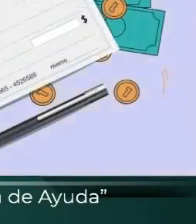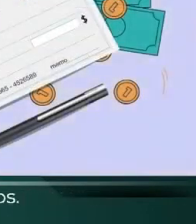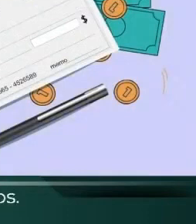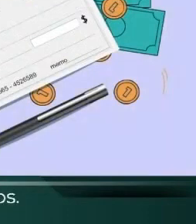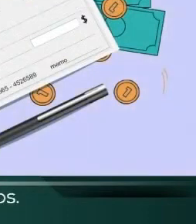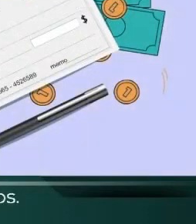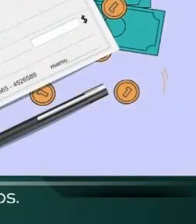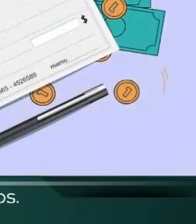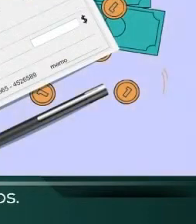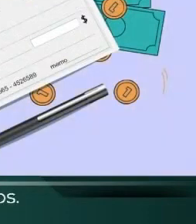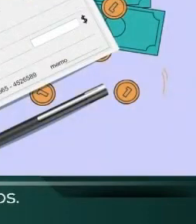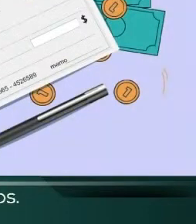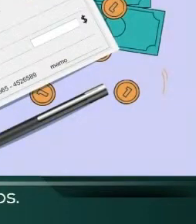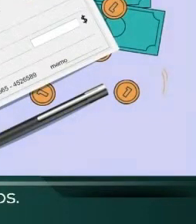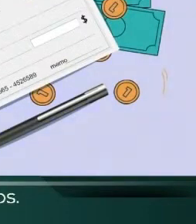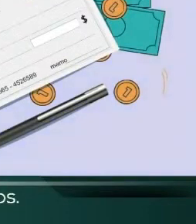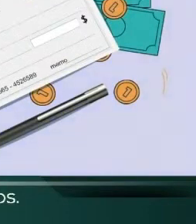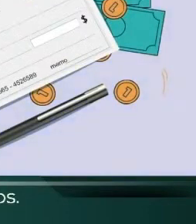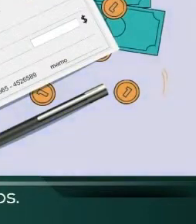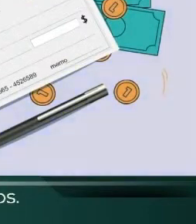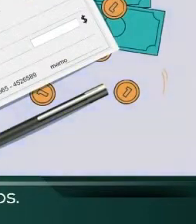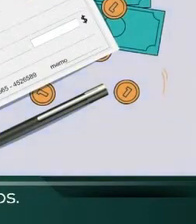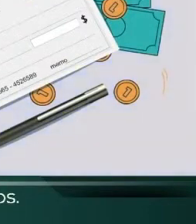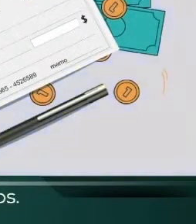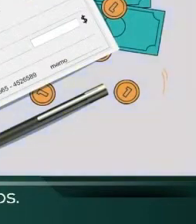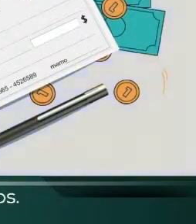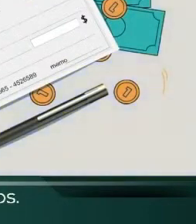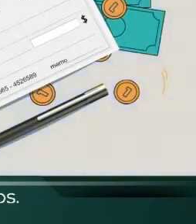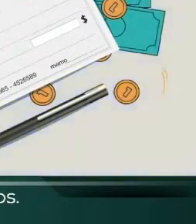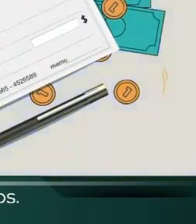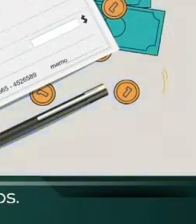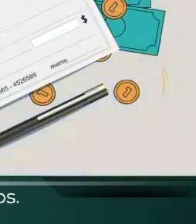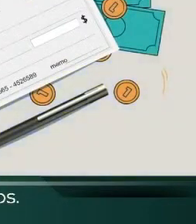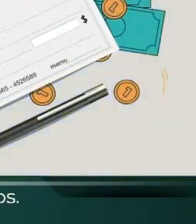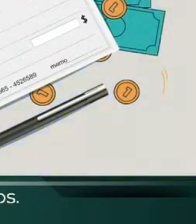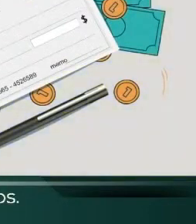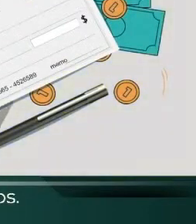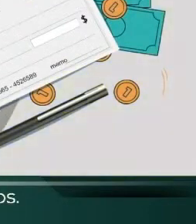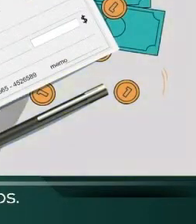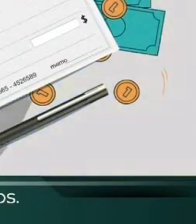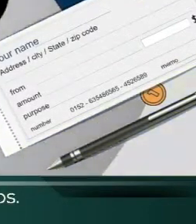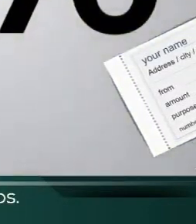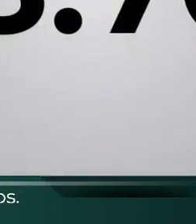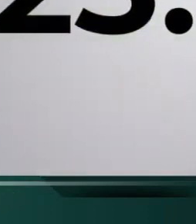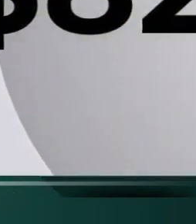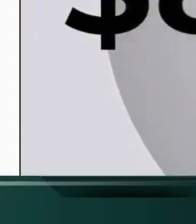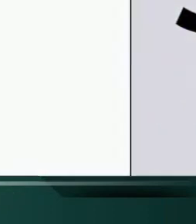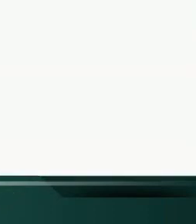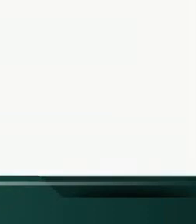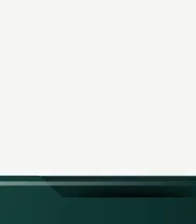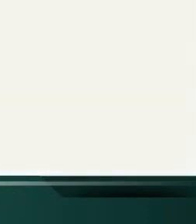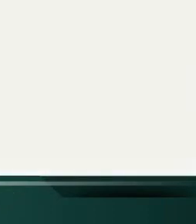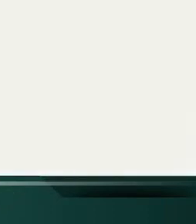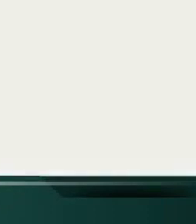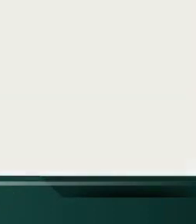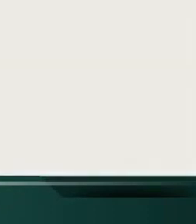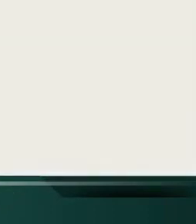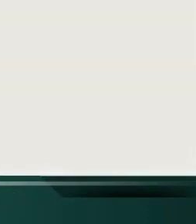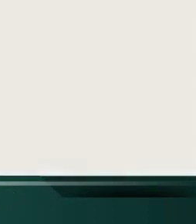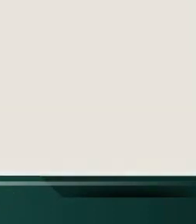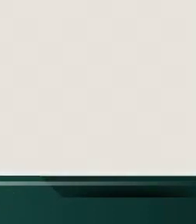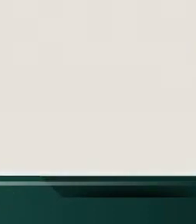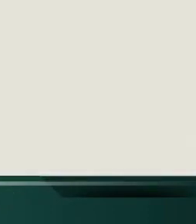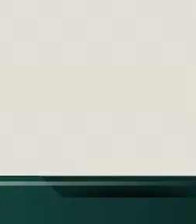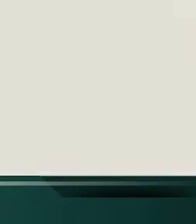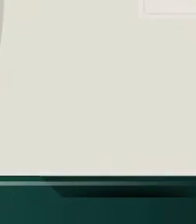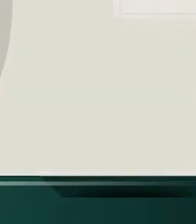de ayuda y el importe de 823 pesos con 70 centavos. El cajero te entregará